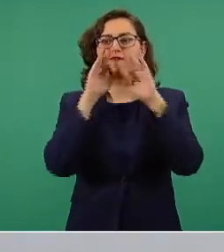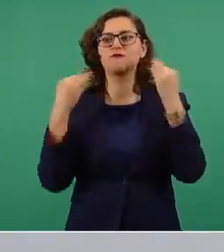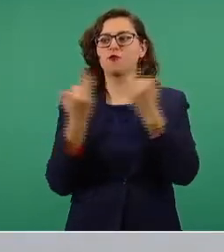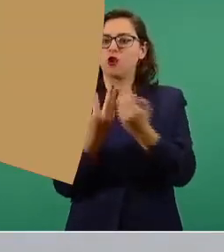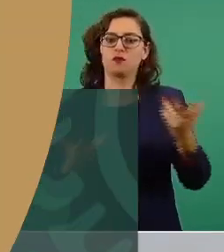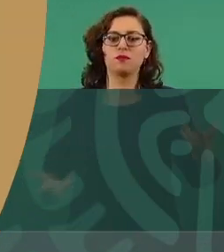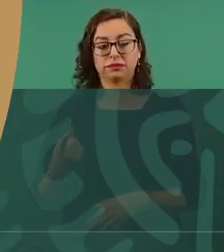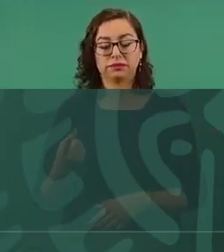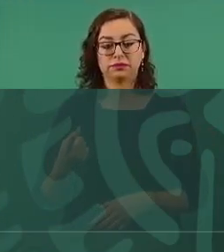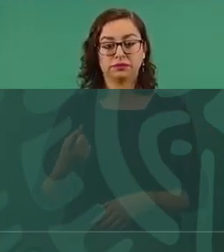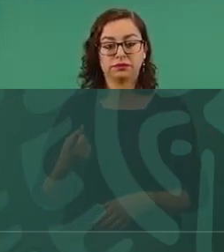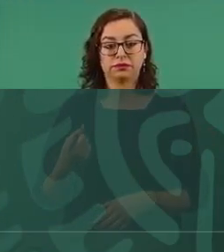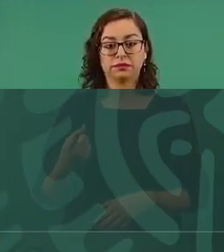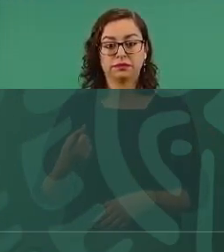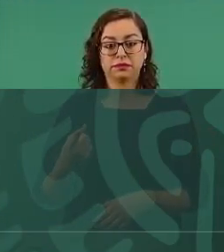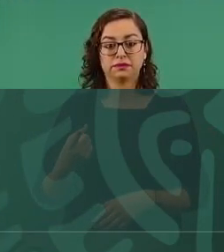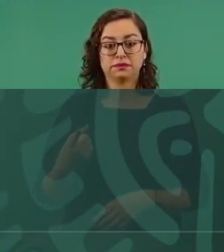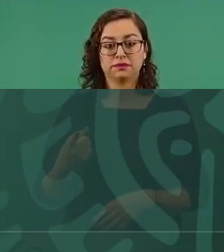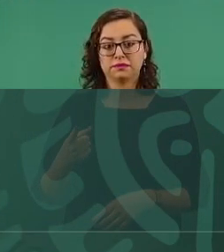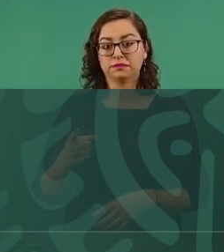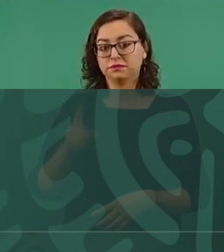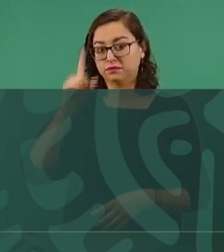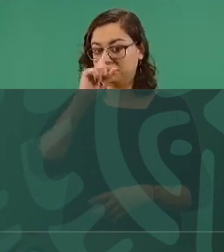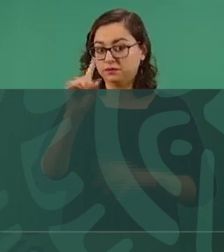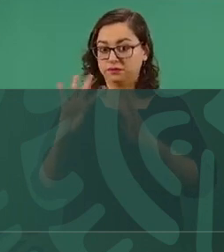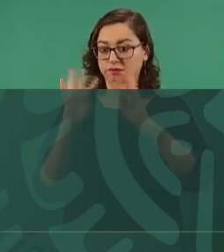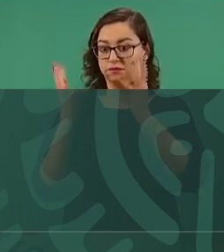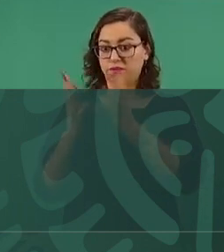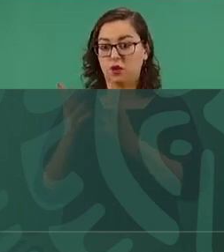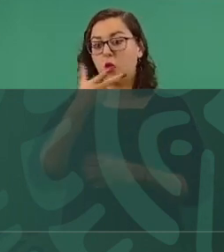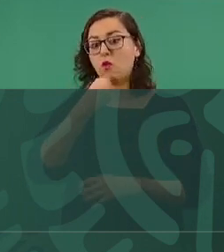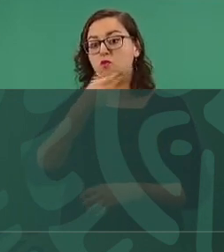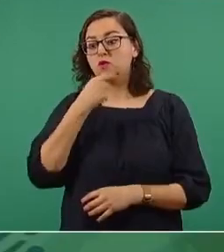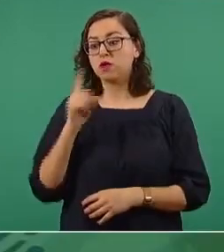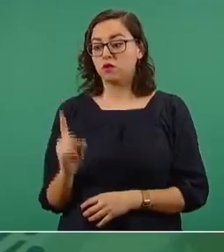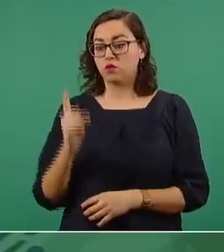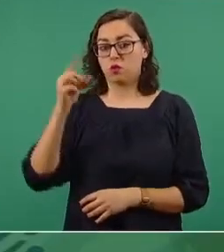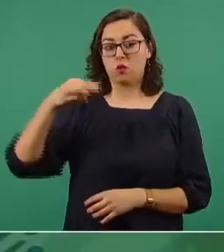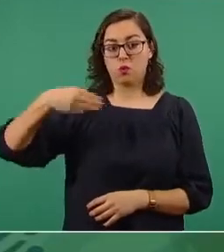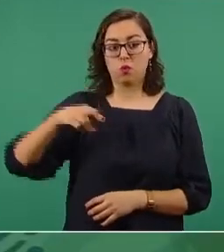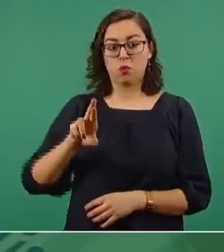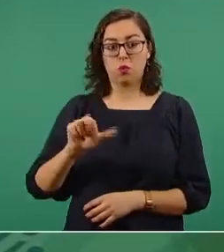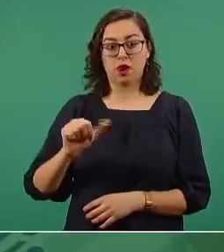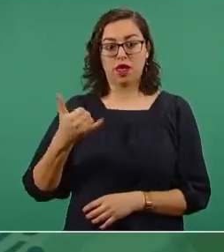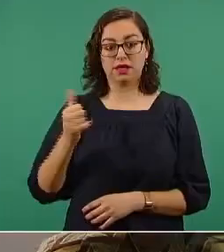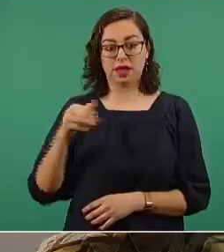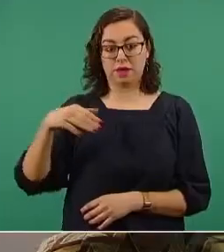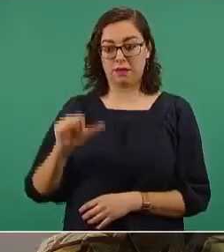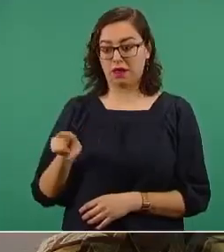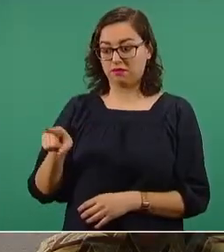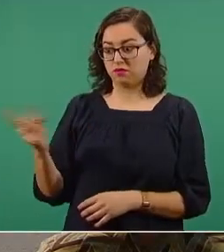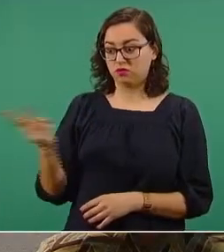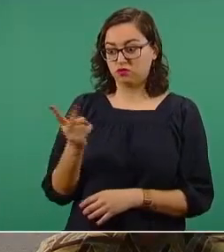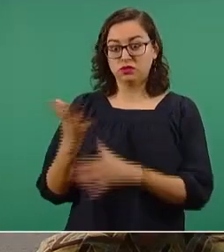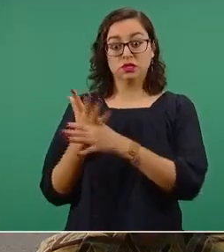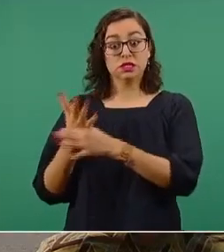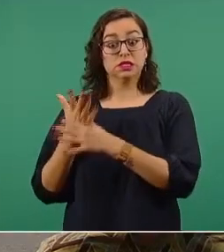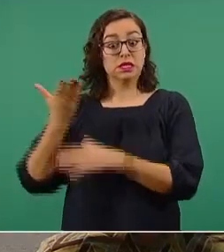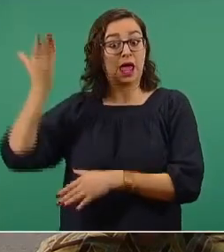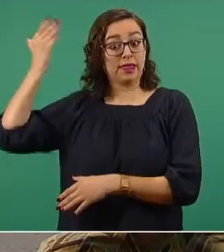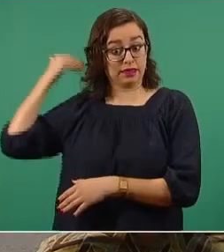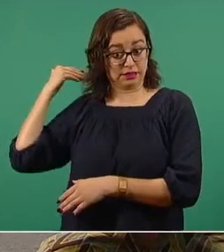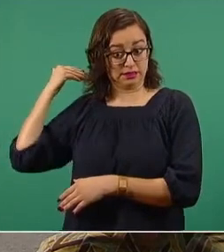nueva república. Ante la entrega de vales de algunos candidatos, el mandatario mexicano reprodujo unos videos donde